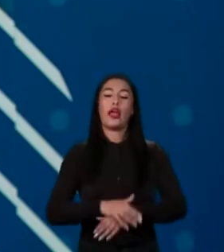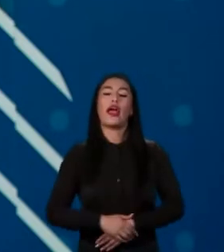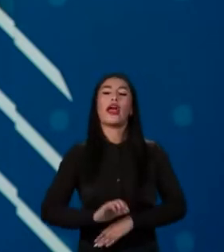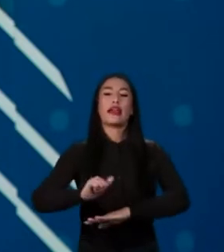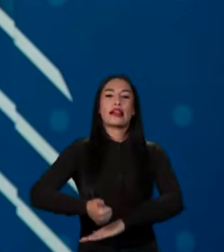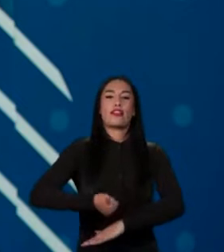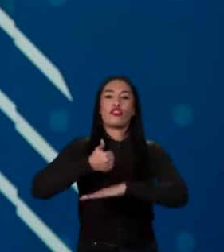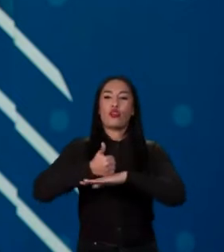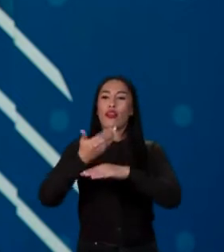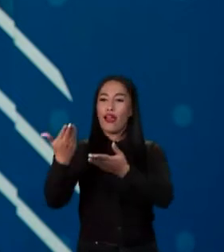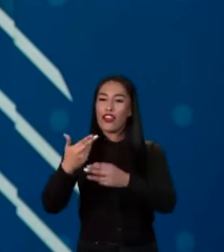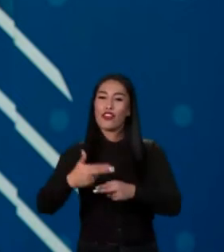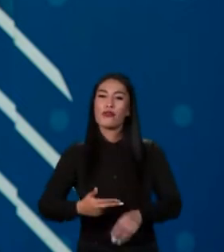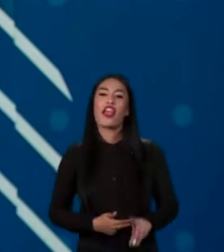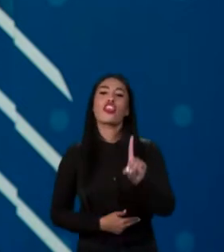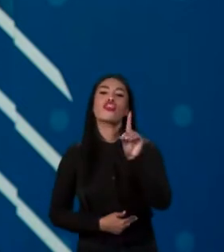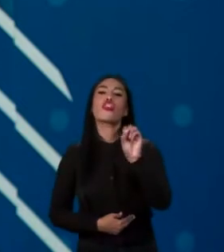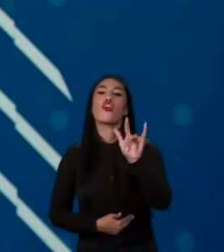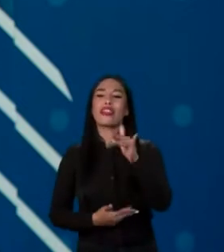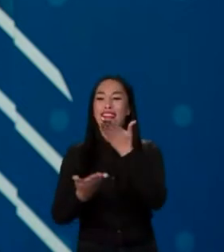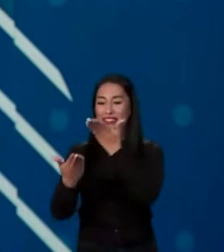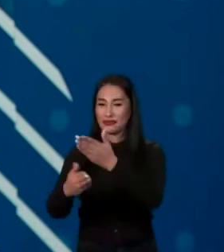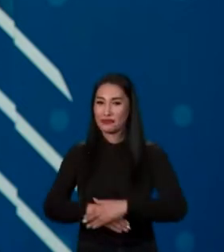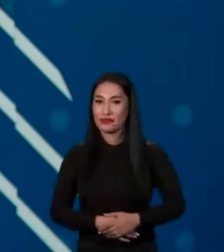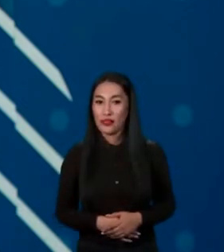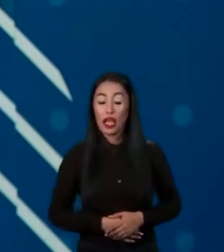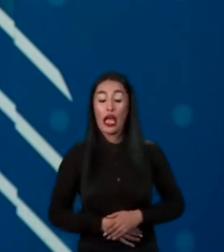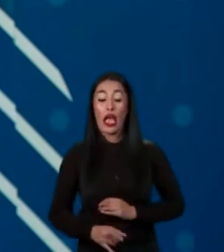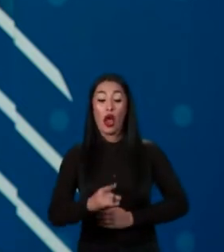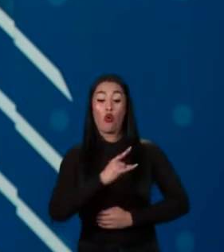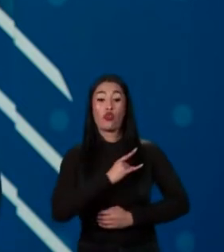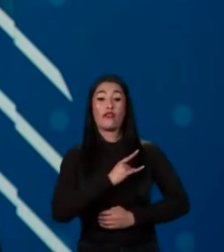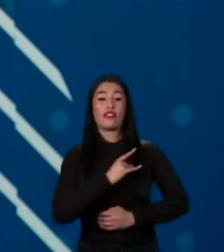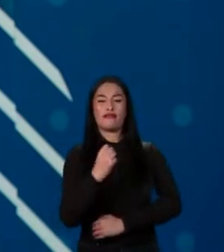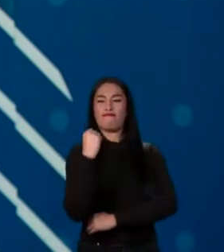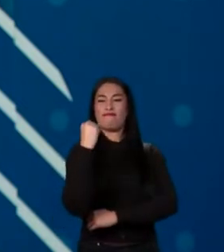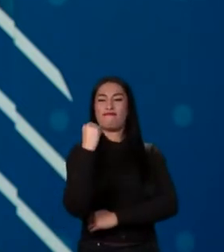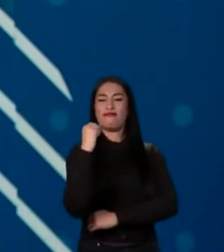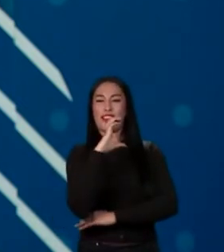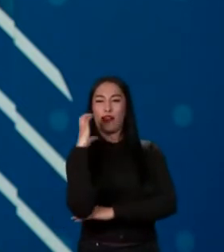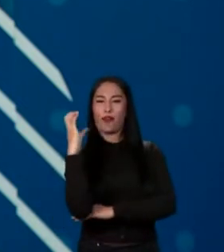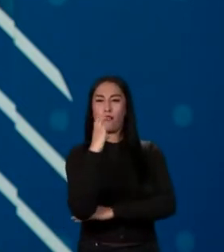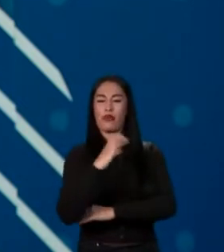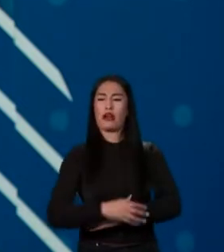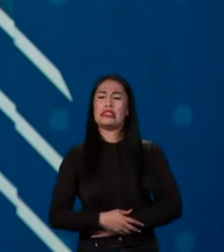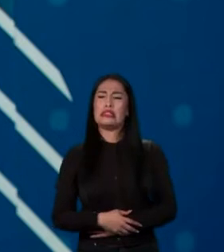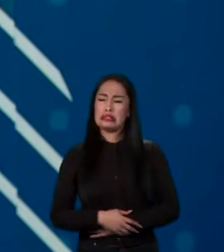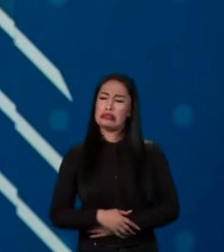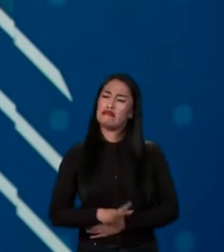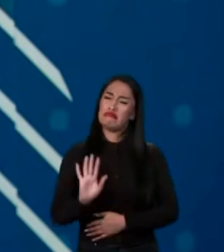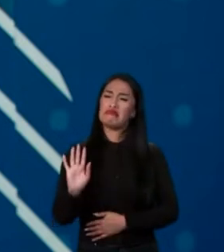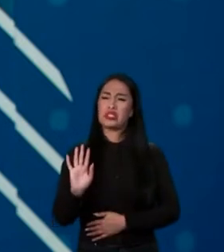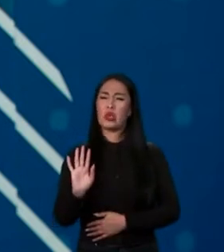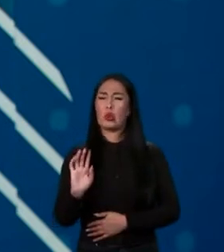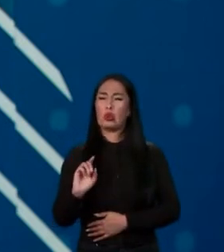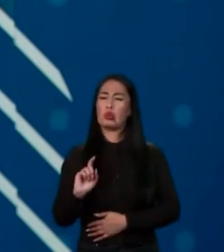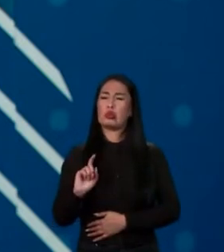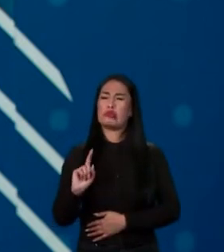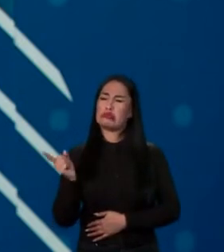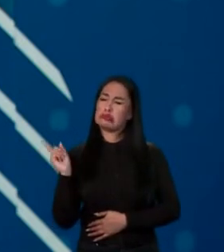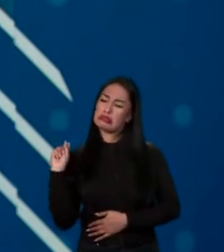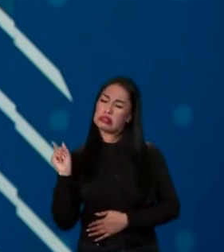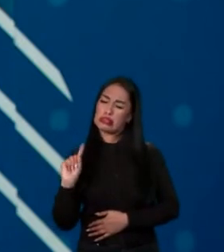comencemos con una realidad la universidad nacional de colombia lleva durante ya un tiempo largo un